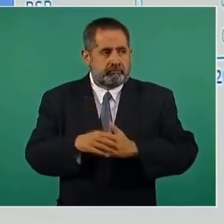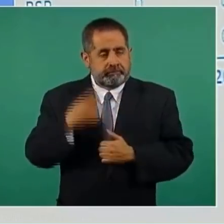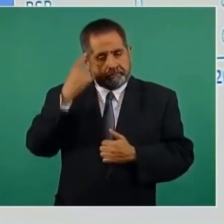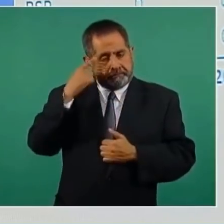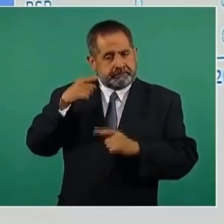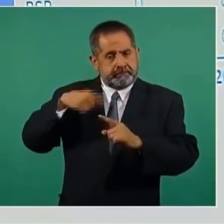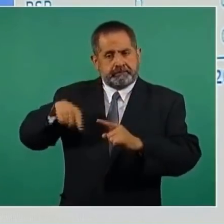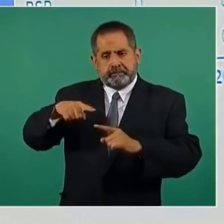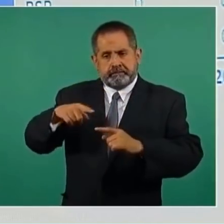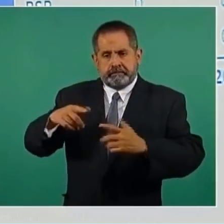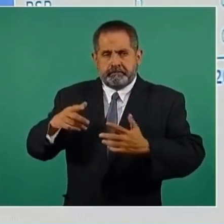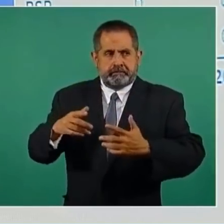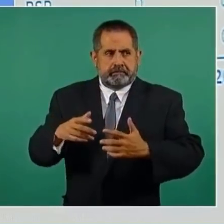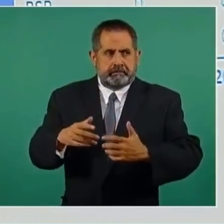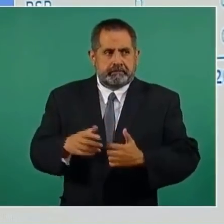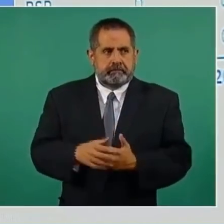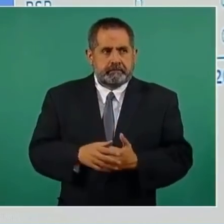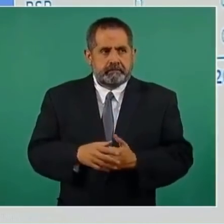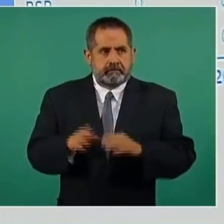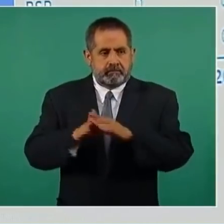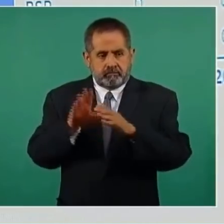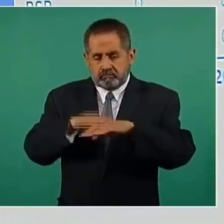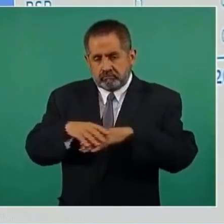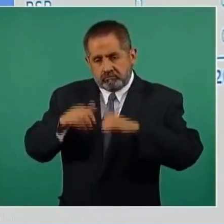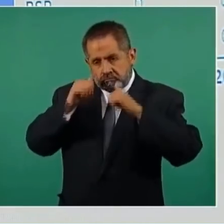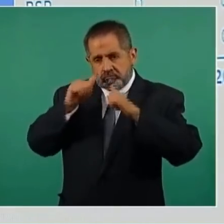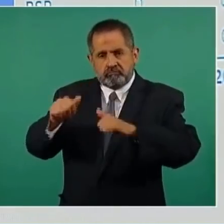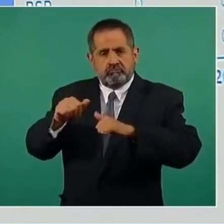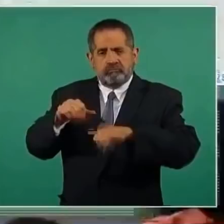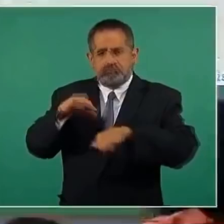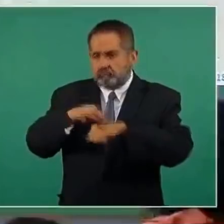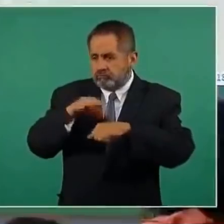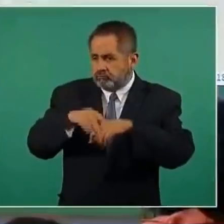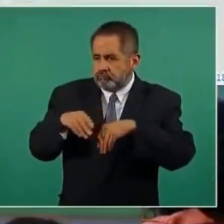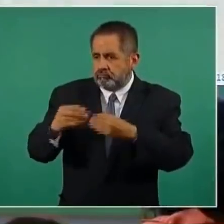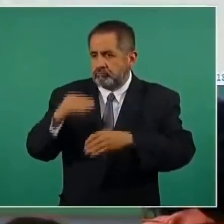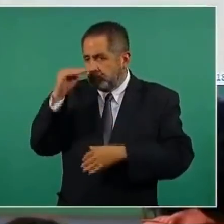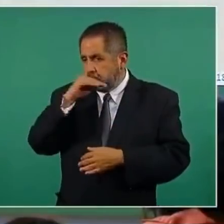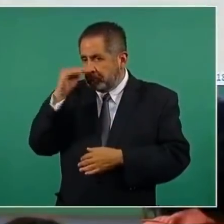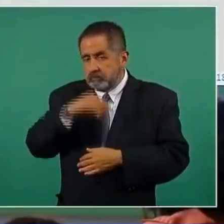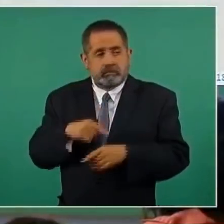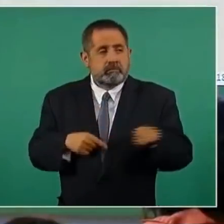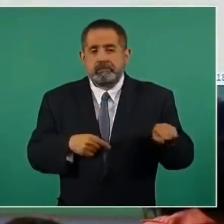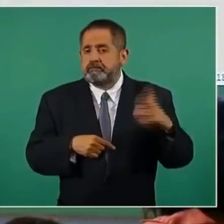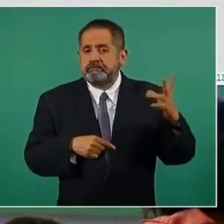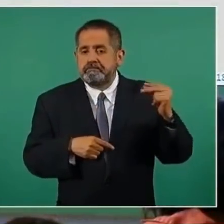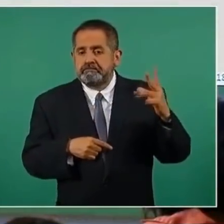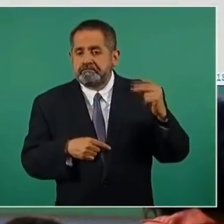de que la atención médica y los medicamentos fueran gratuitos.